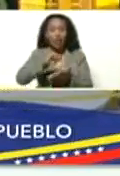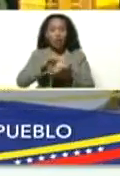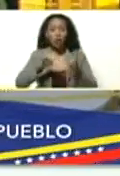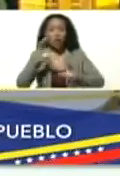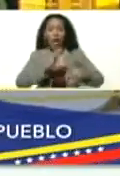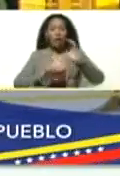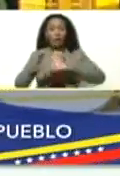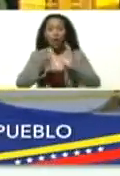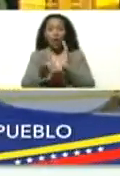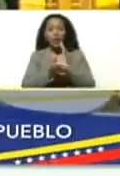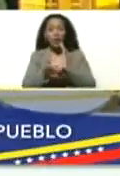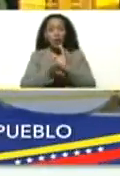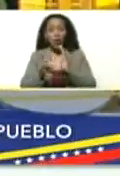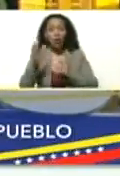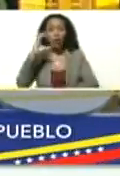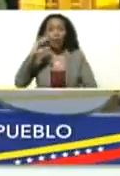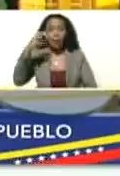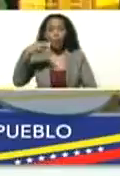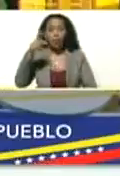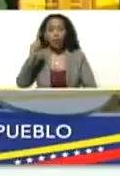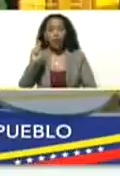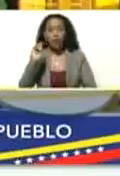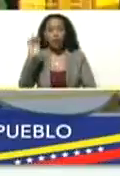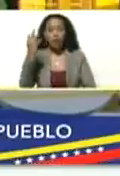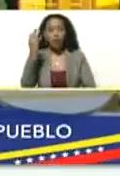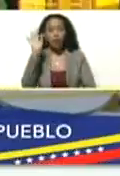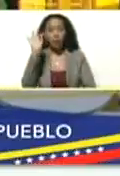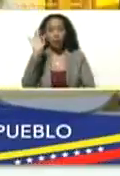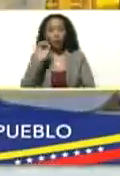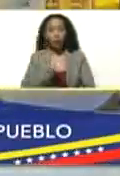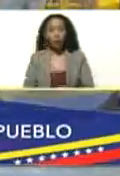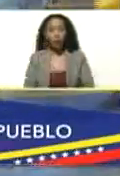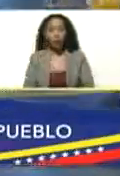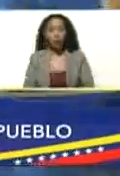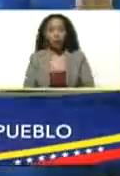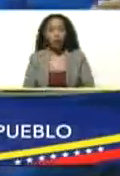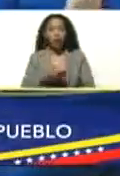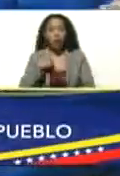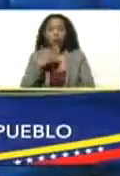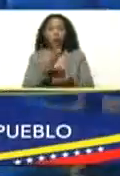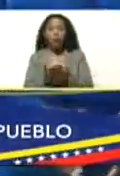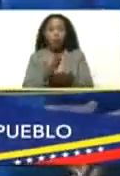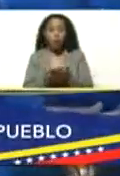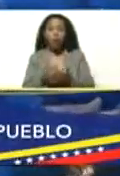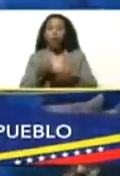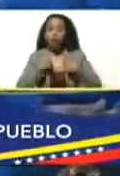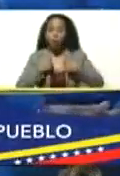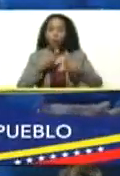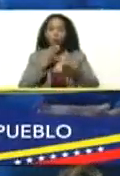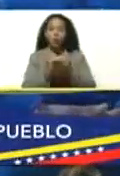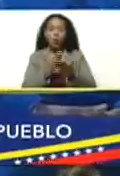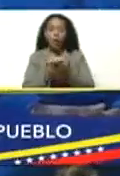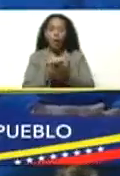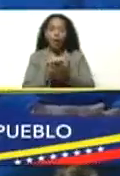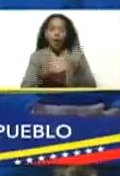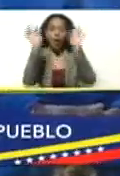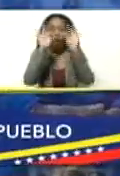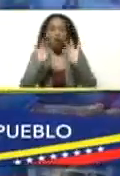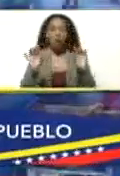científico técnico de los CPT. Tercer punto, que propongo, yo lo propongo